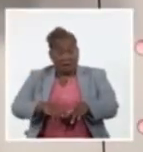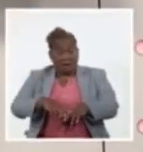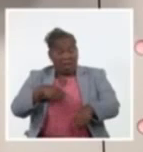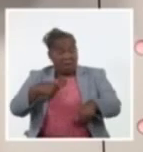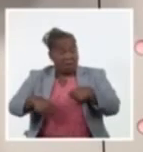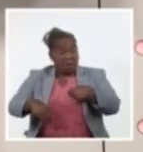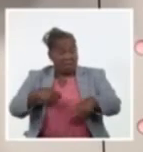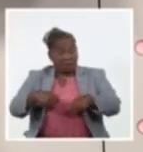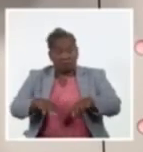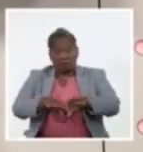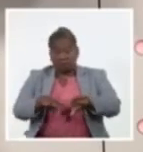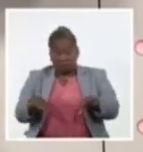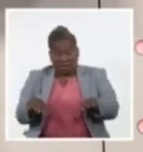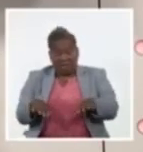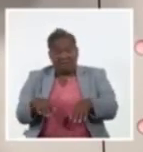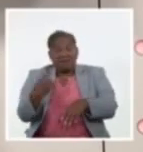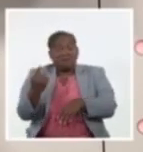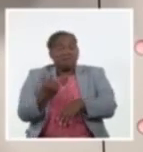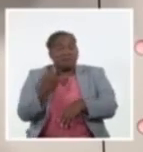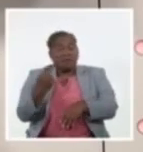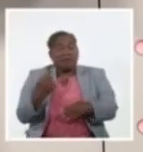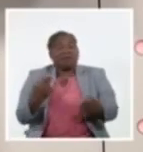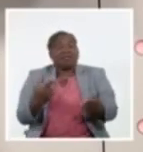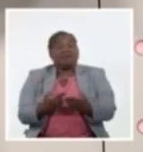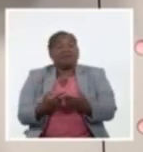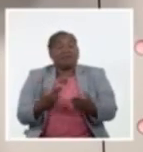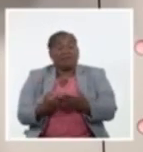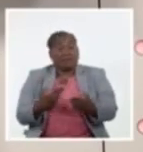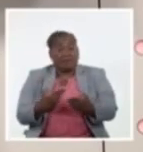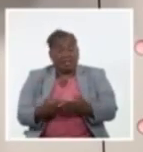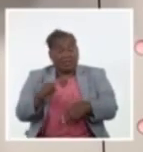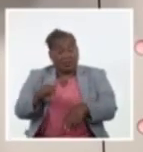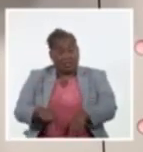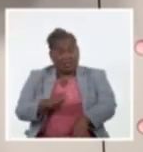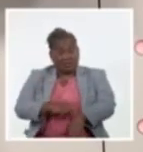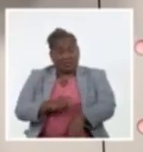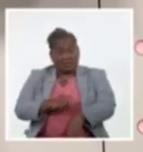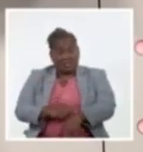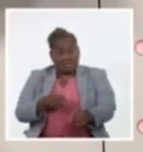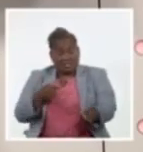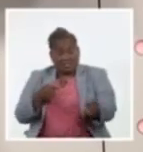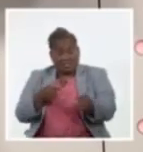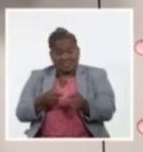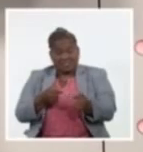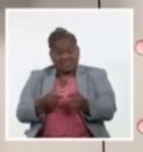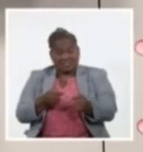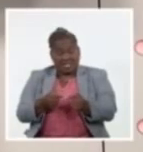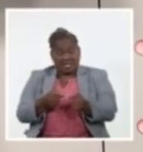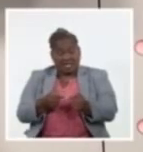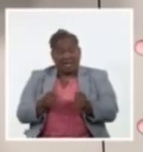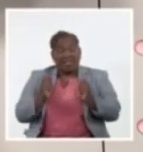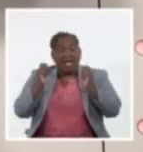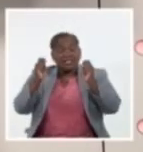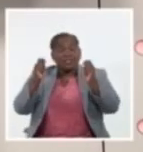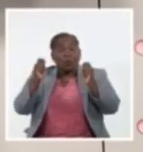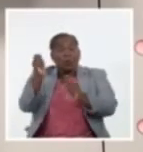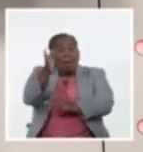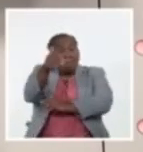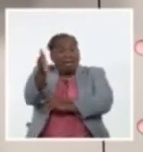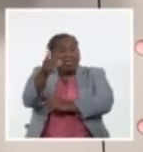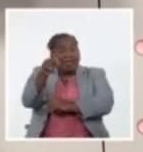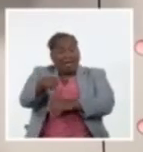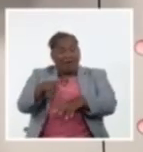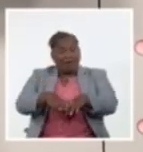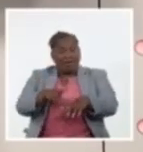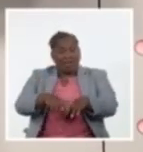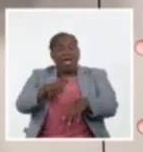en desarrollo. La primera edición de este evento transcurre a esta hora en las cercanías de la Tribuna Antiimperialista de La Habana, donde ya se